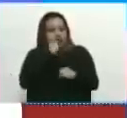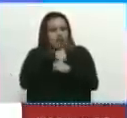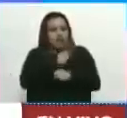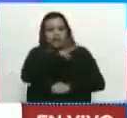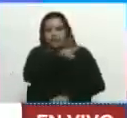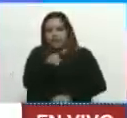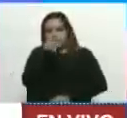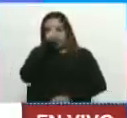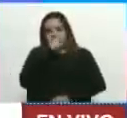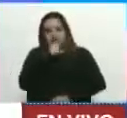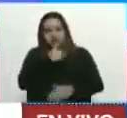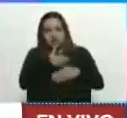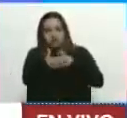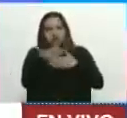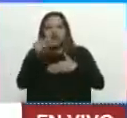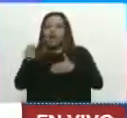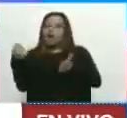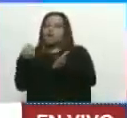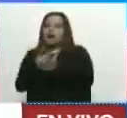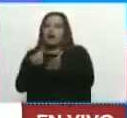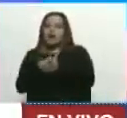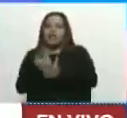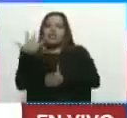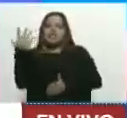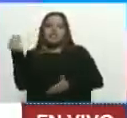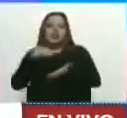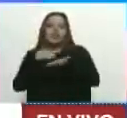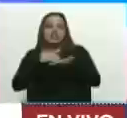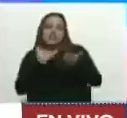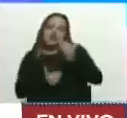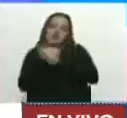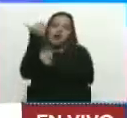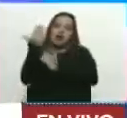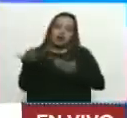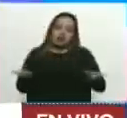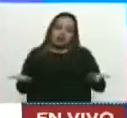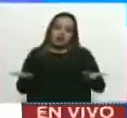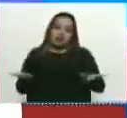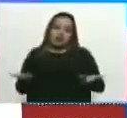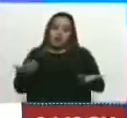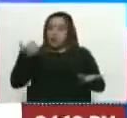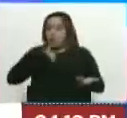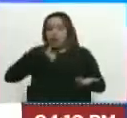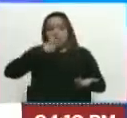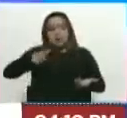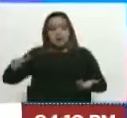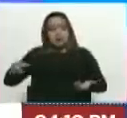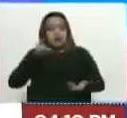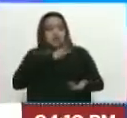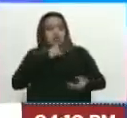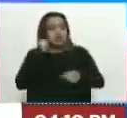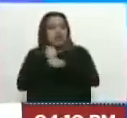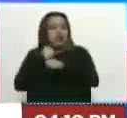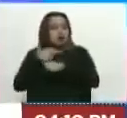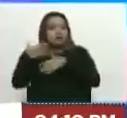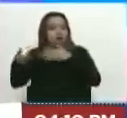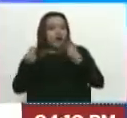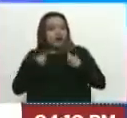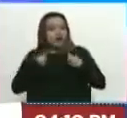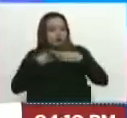años, tiene una pensión 5 veces mayor en promedio que cualquier chileno que trabaja toda la vida.